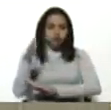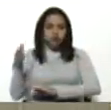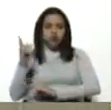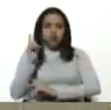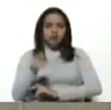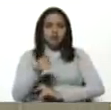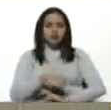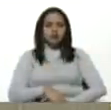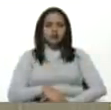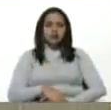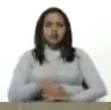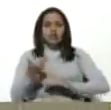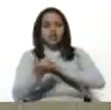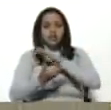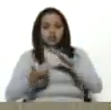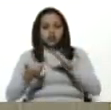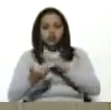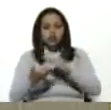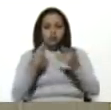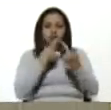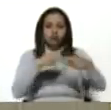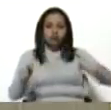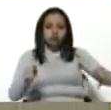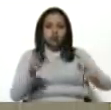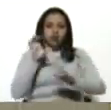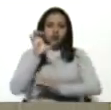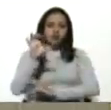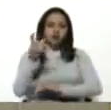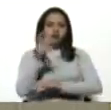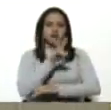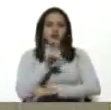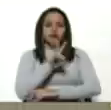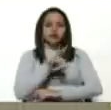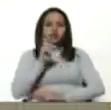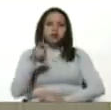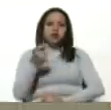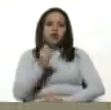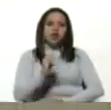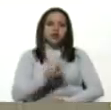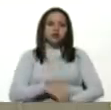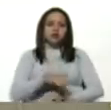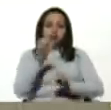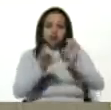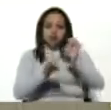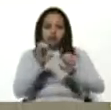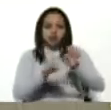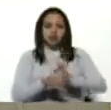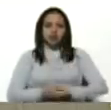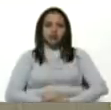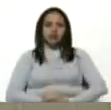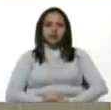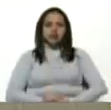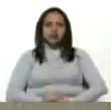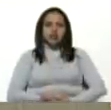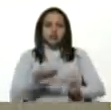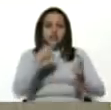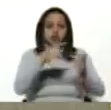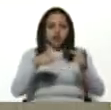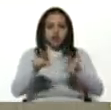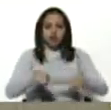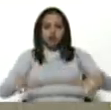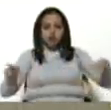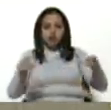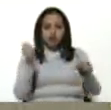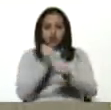despistaje en las instituciones pública del Estado venezolano, pero también hacemos despistaje en establecimientos de